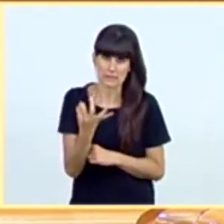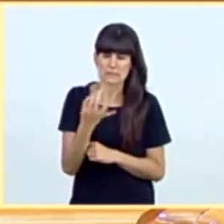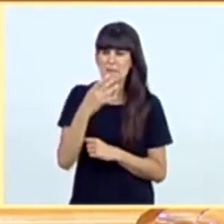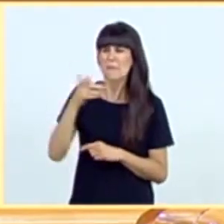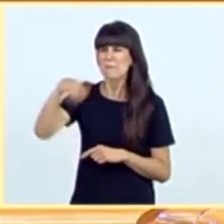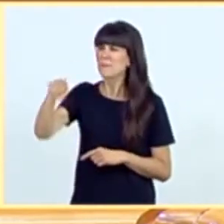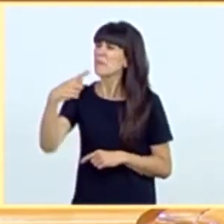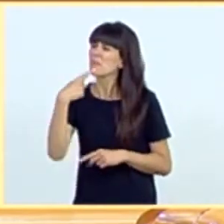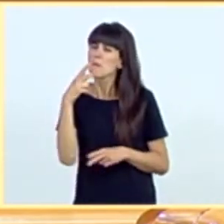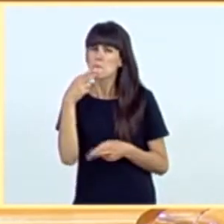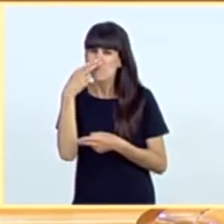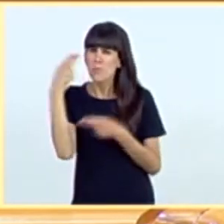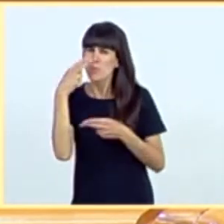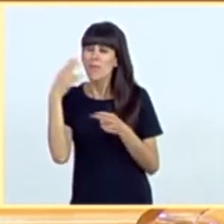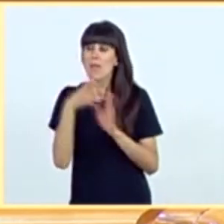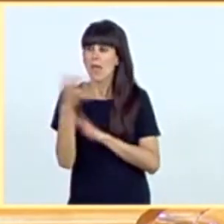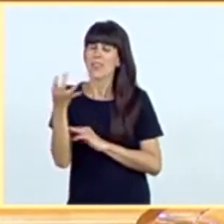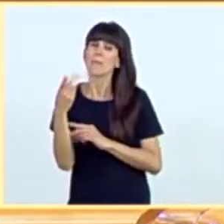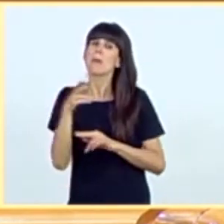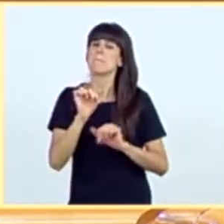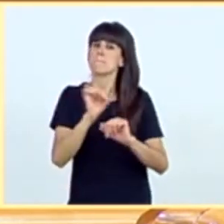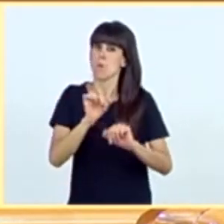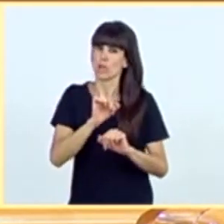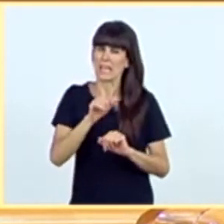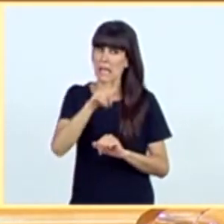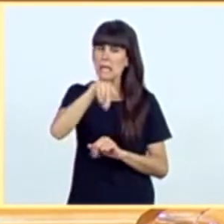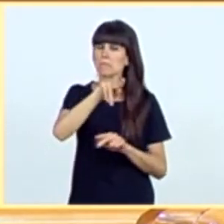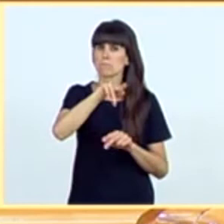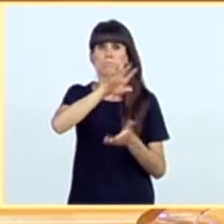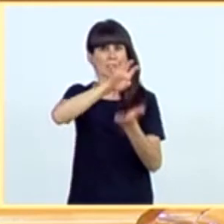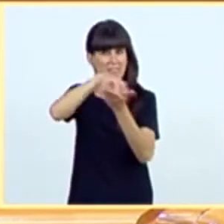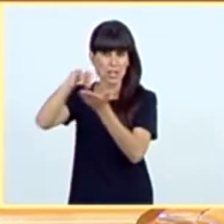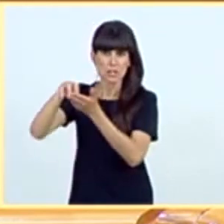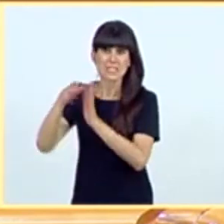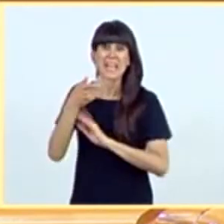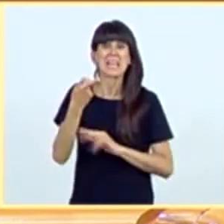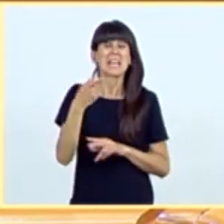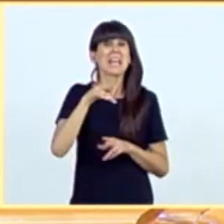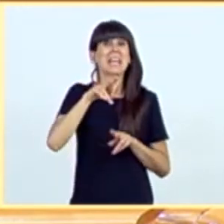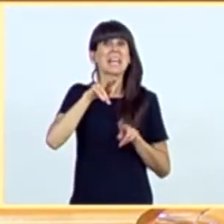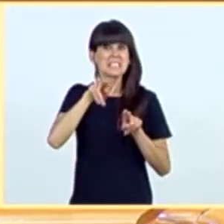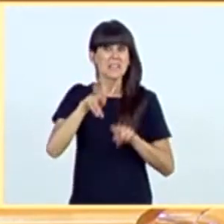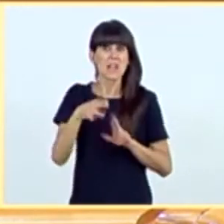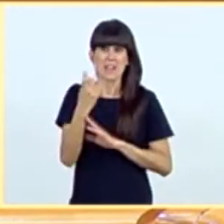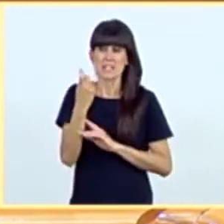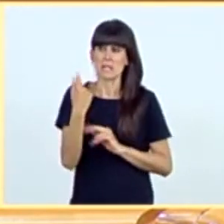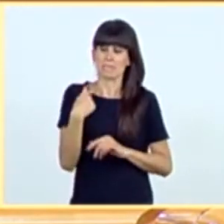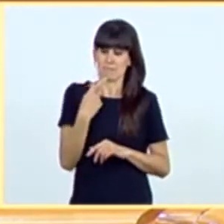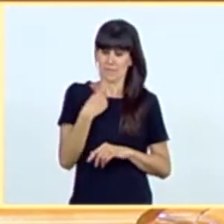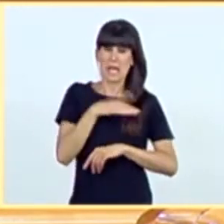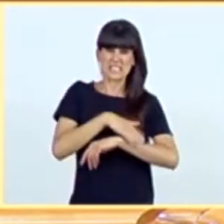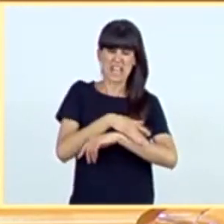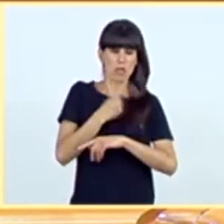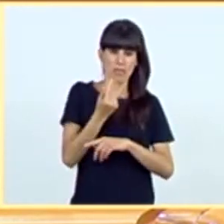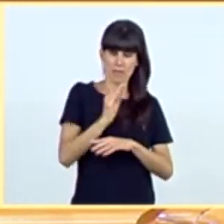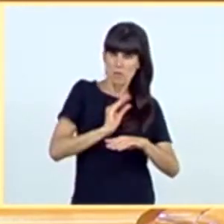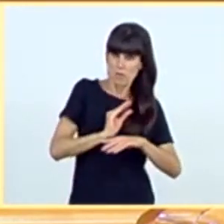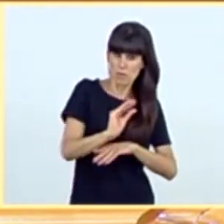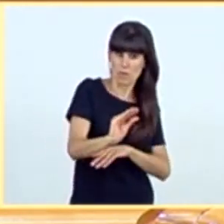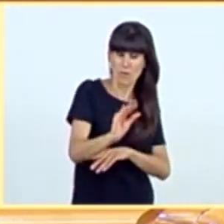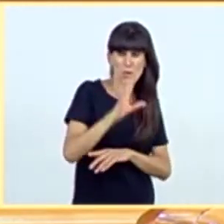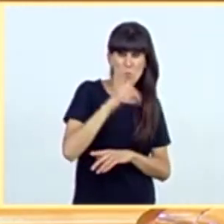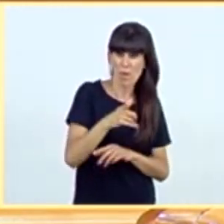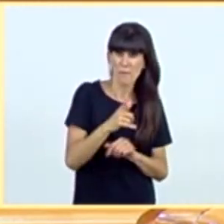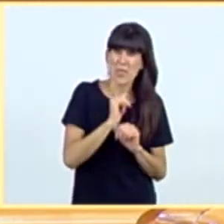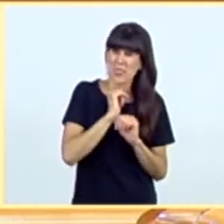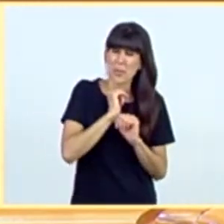de lo público, tienen la obligación de proteger aún más a estos centros. Las residencias necesitan más financiación por parte del Estado, ya que la dependencia va a crecer